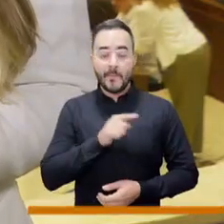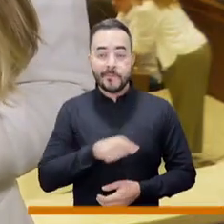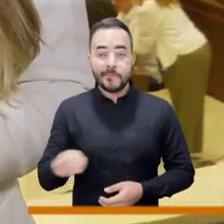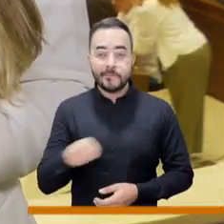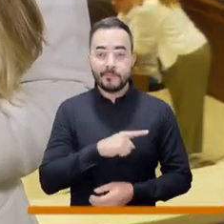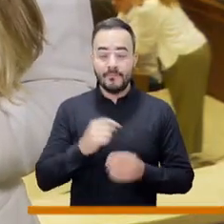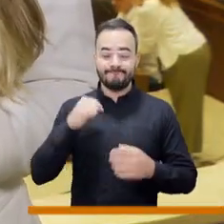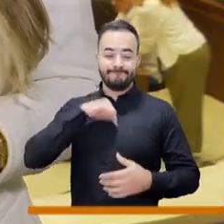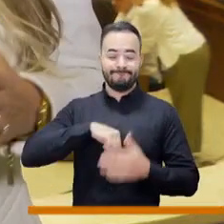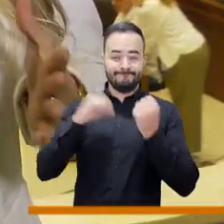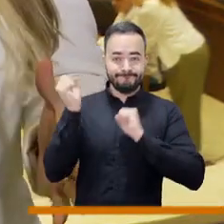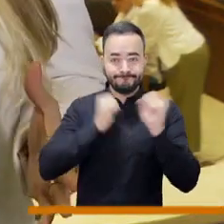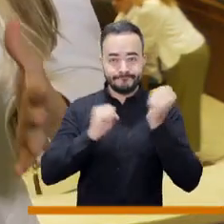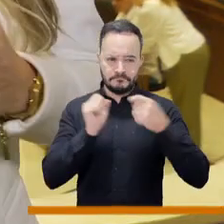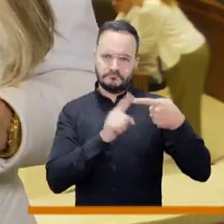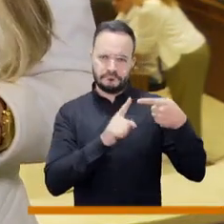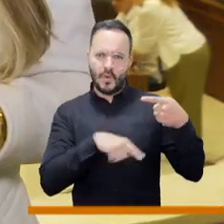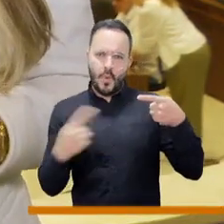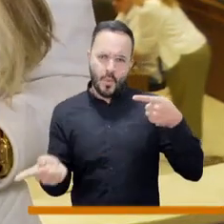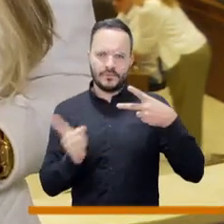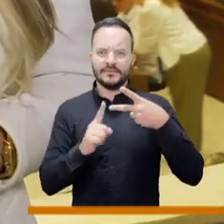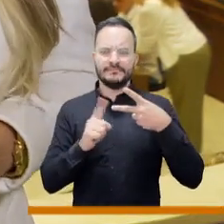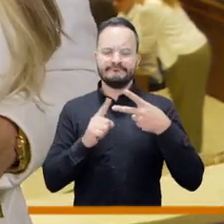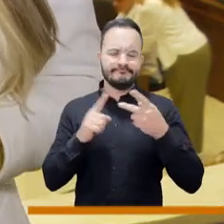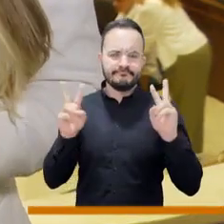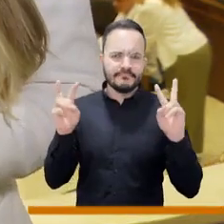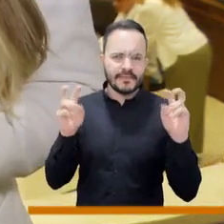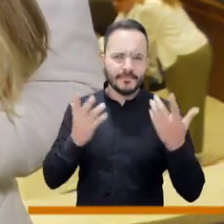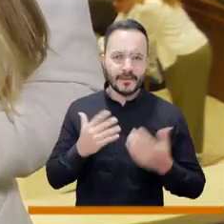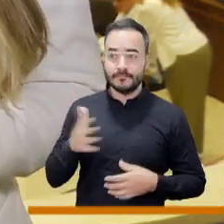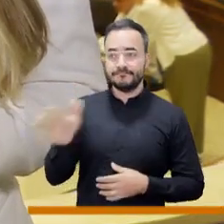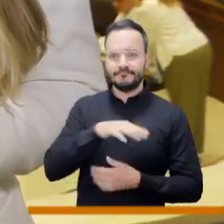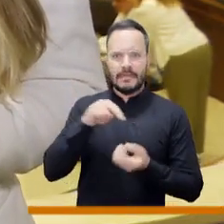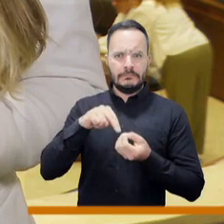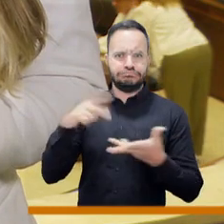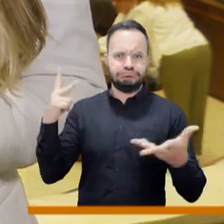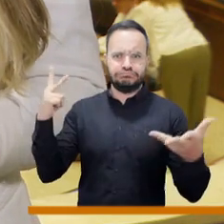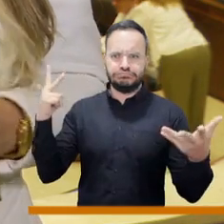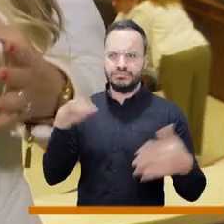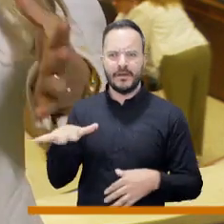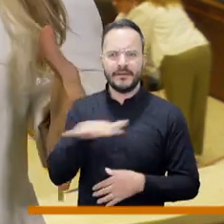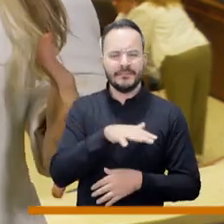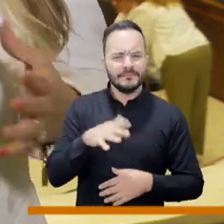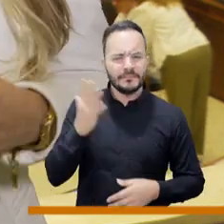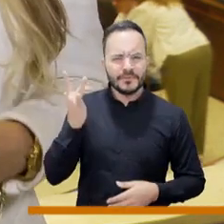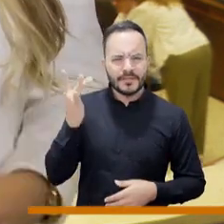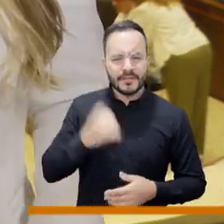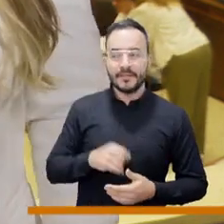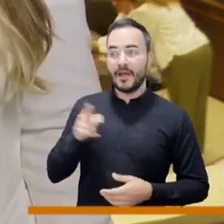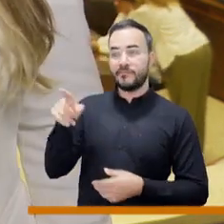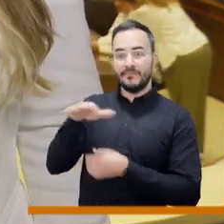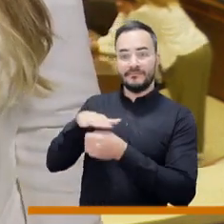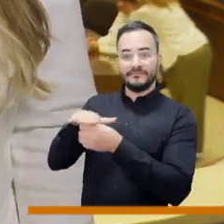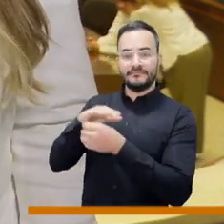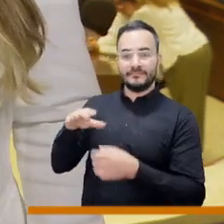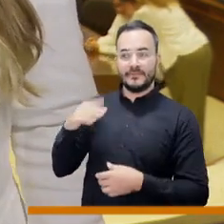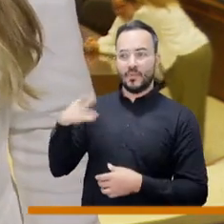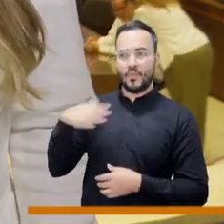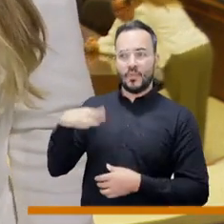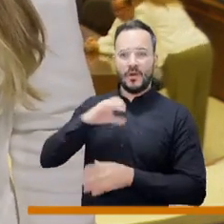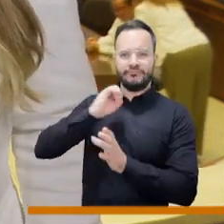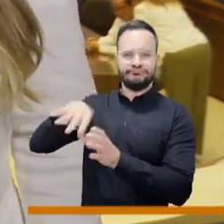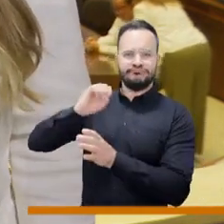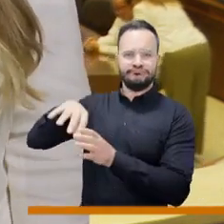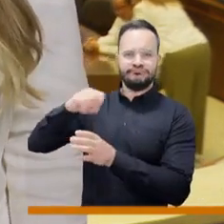Otra preocupación se cierne en el Consejo y en la ciudad, y es la crisis a la que nos vemos abocados por la terminación del vaso Altair en